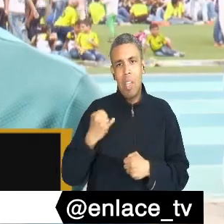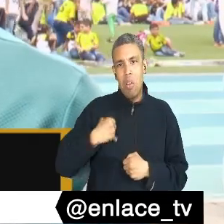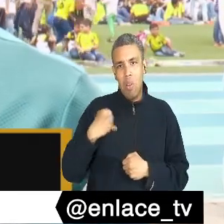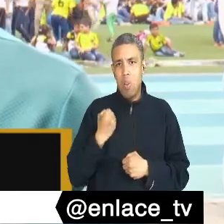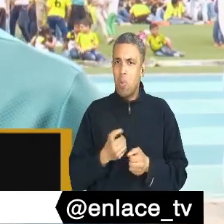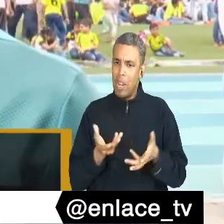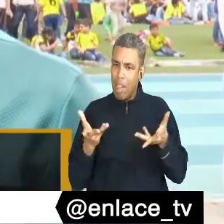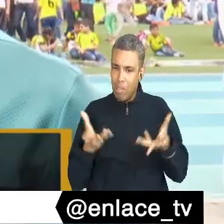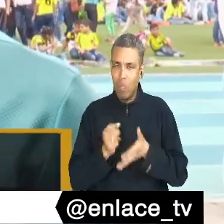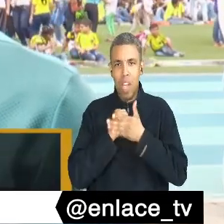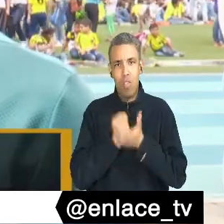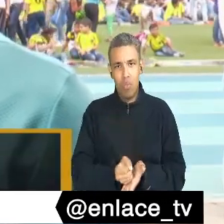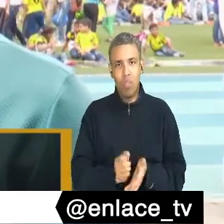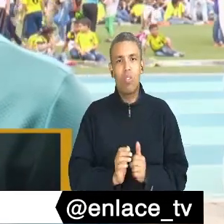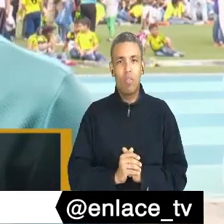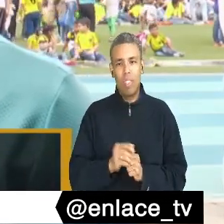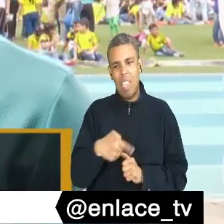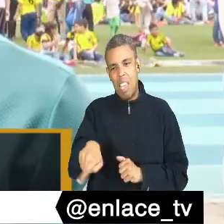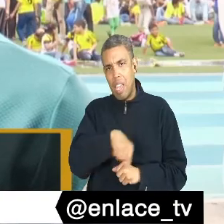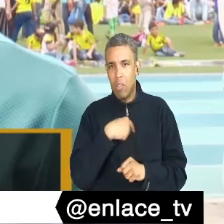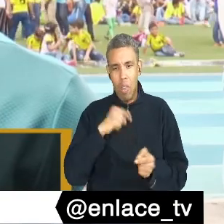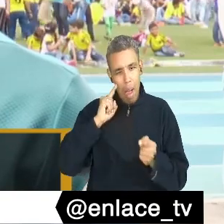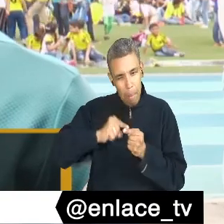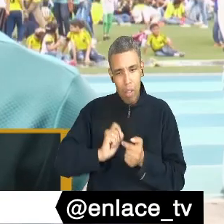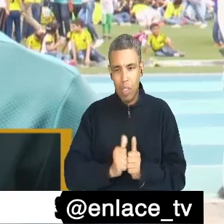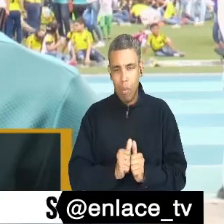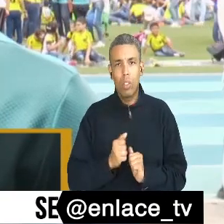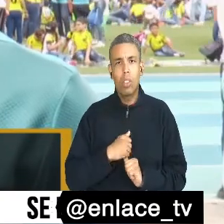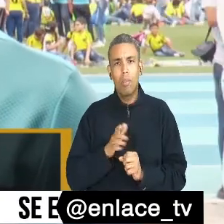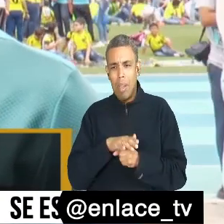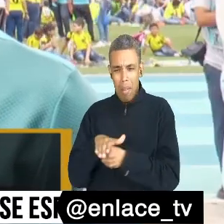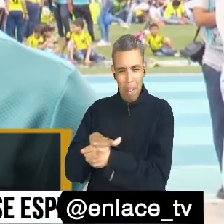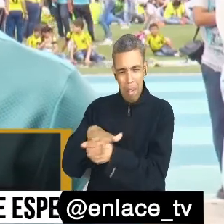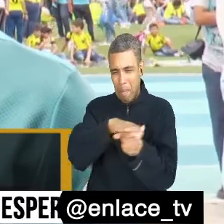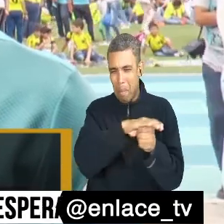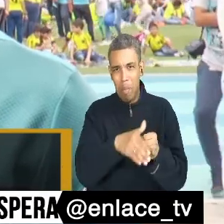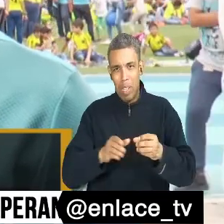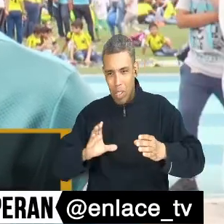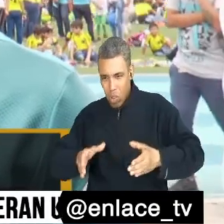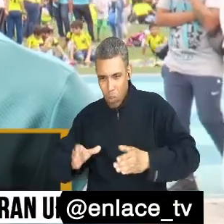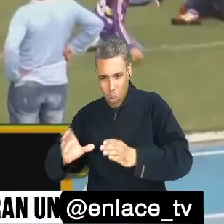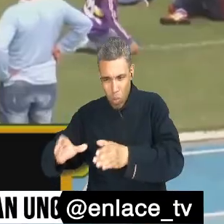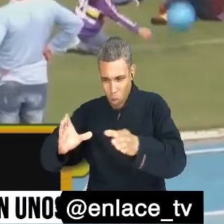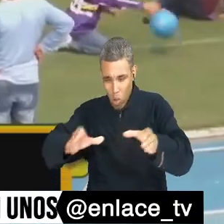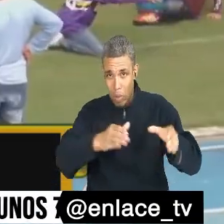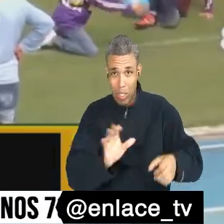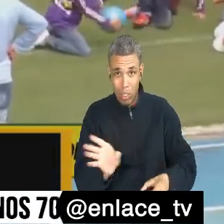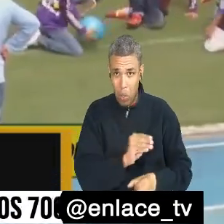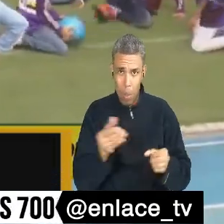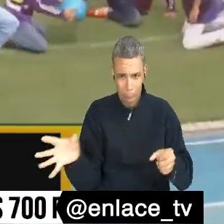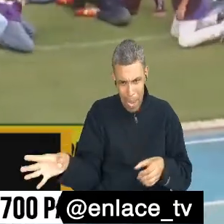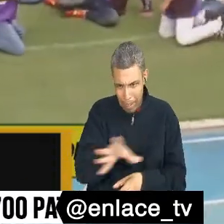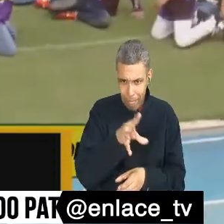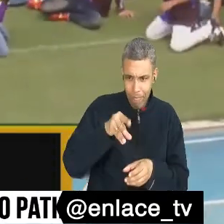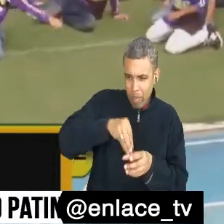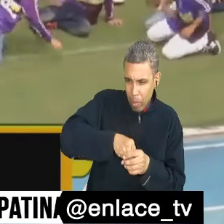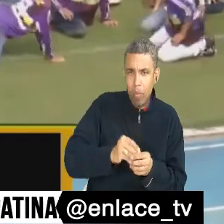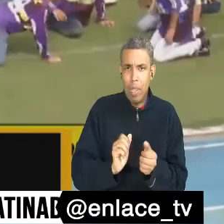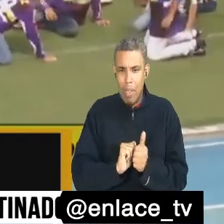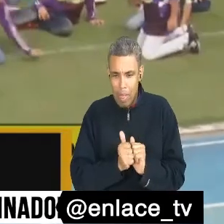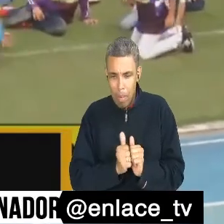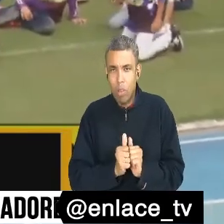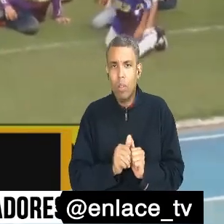que tanto las 7 comunas y los 6 corregimientos puedan participar en esos eventos. Estamos dándole la oportunidad a que los niños salgan de ese sedentarismo, de